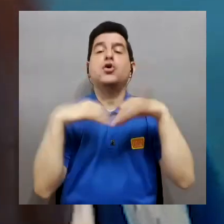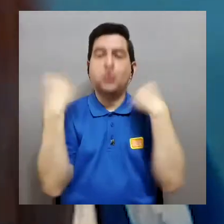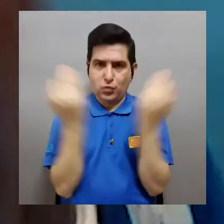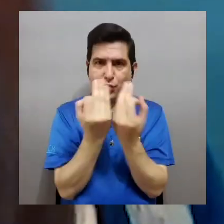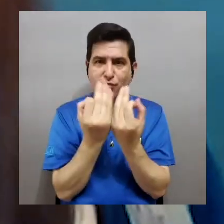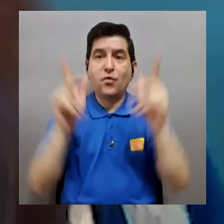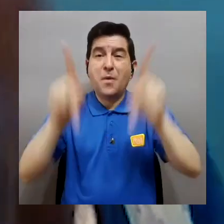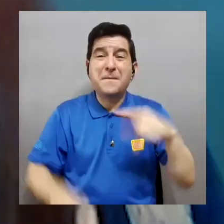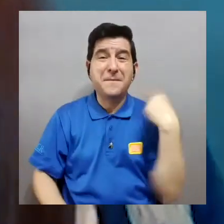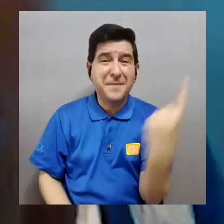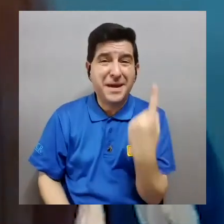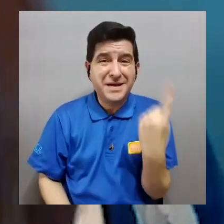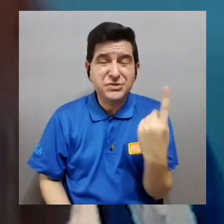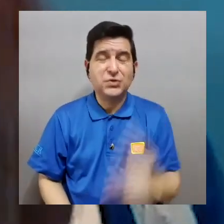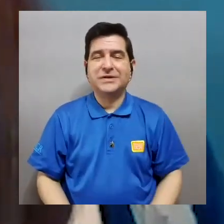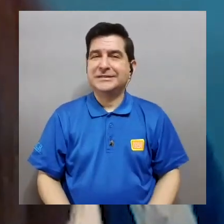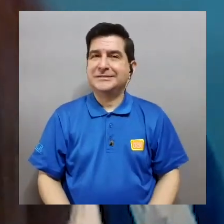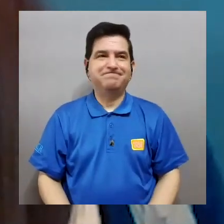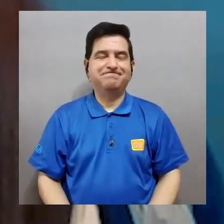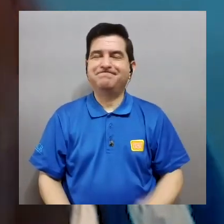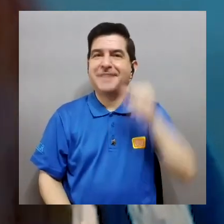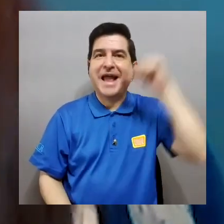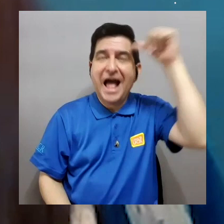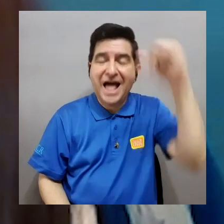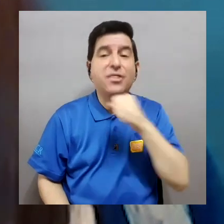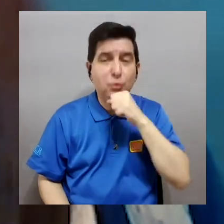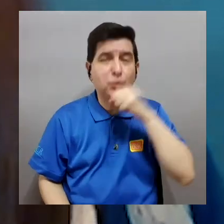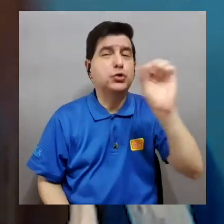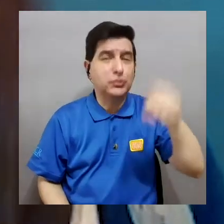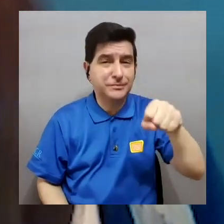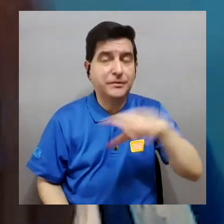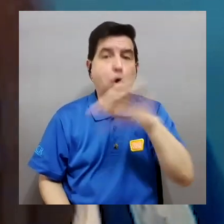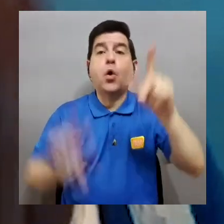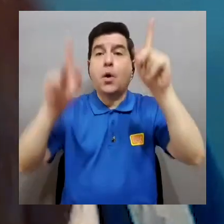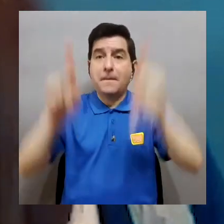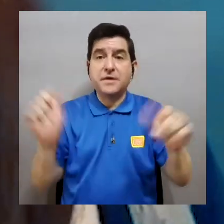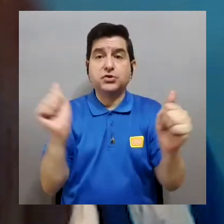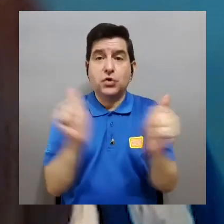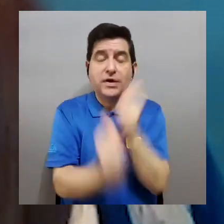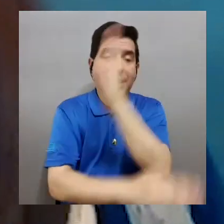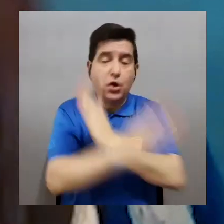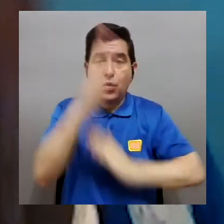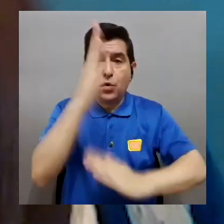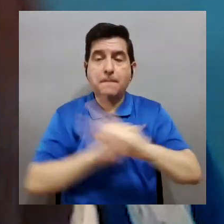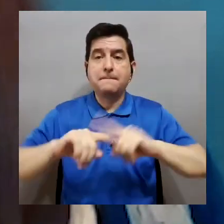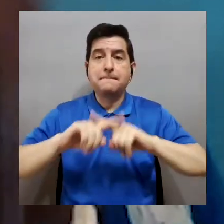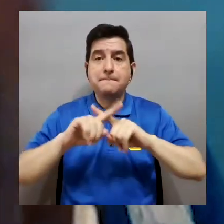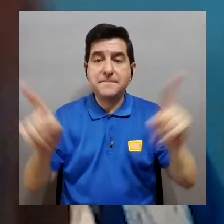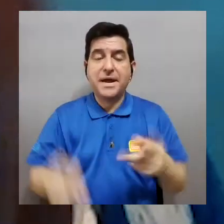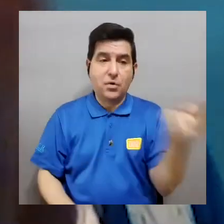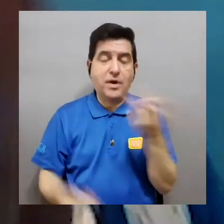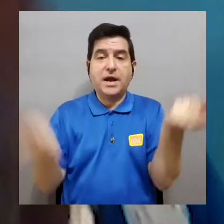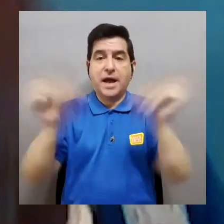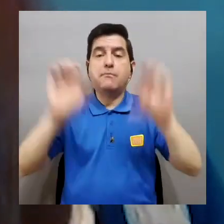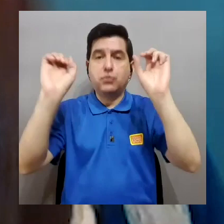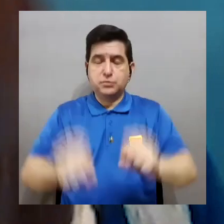familiar. Persona sola, únicamente adulto mayor solo o una persona con discapacidad sola, en